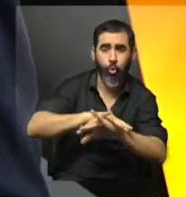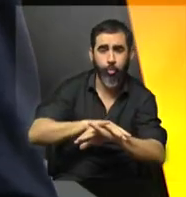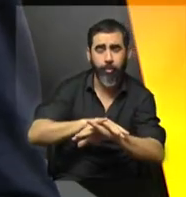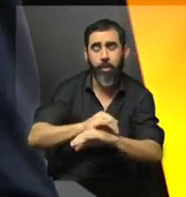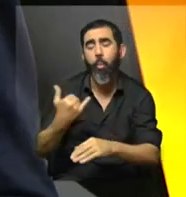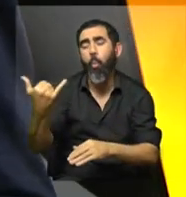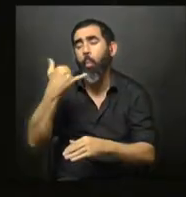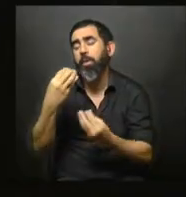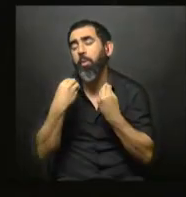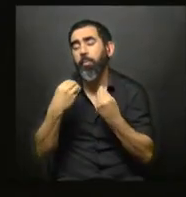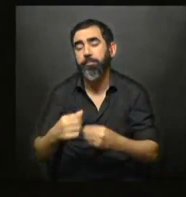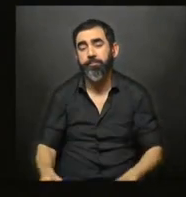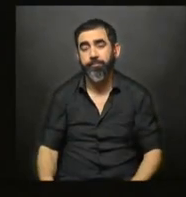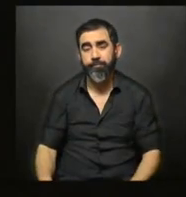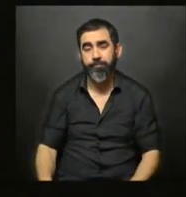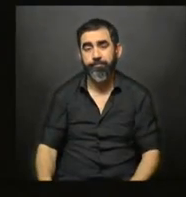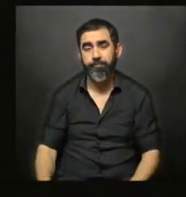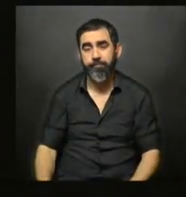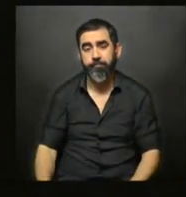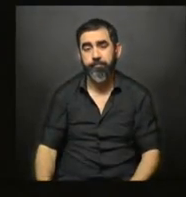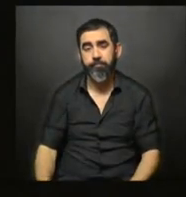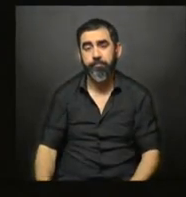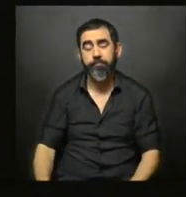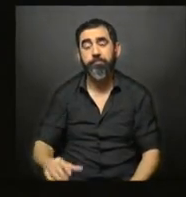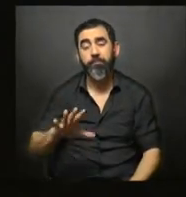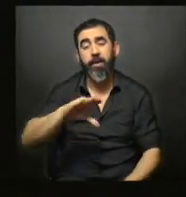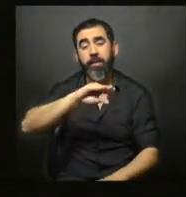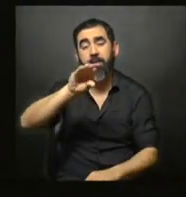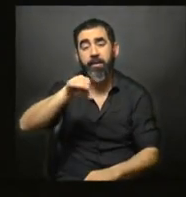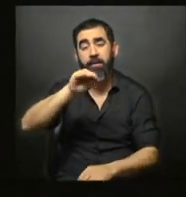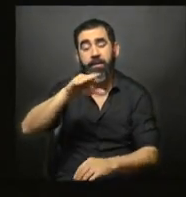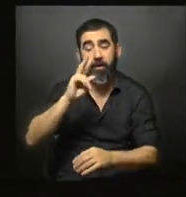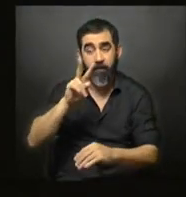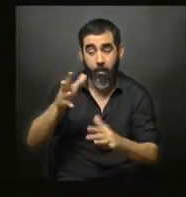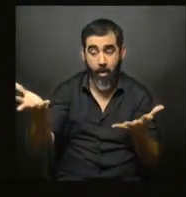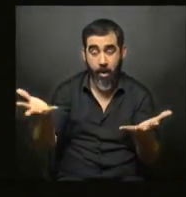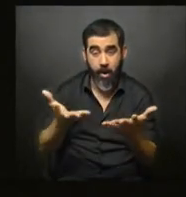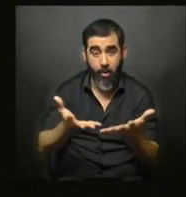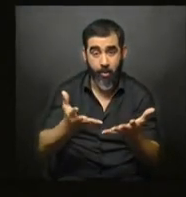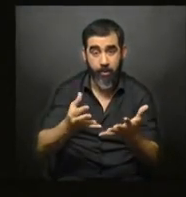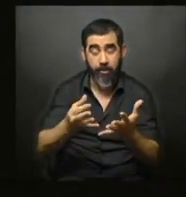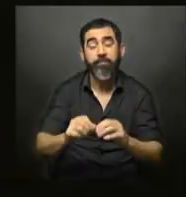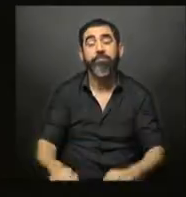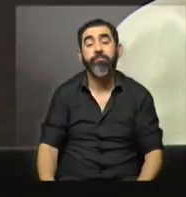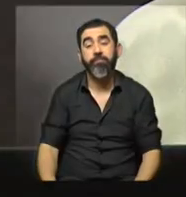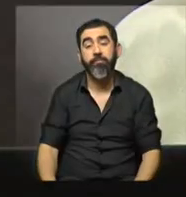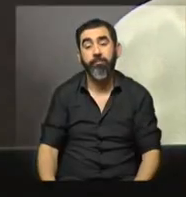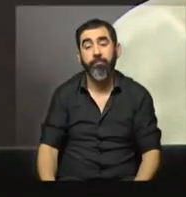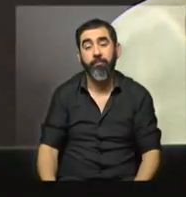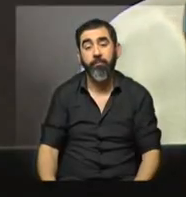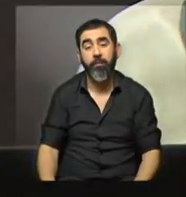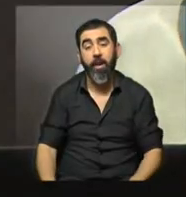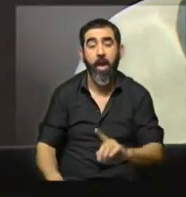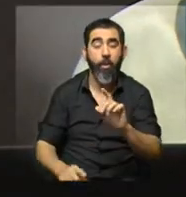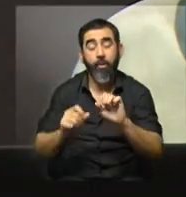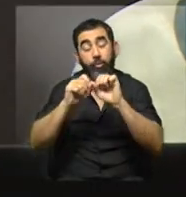un poquito. Exactamente, sí. Trabajamos con títeres de retablo, que se dice que es lo que vieron recién. Después, bueno, hay una sorpresita,